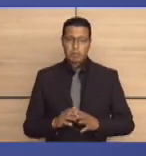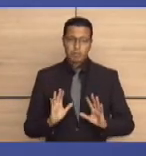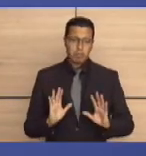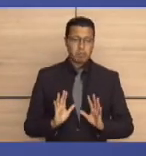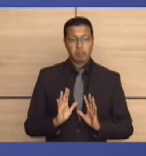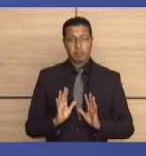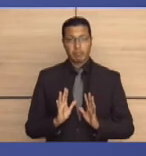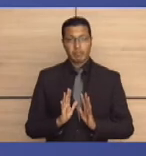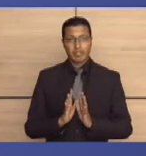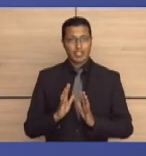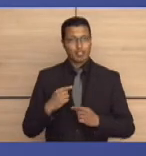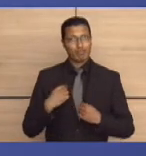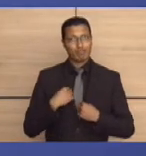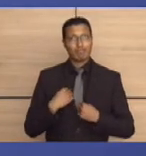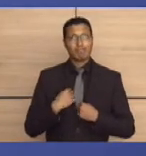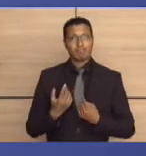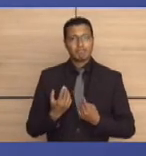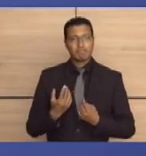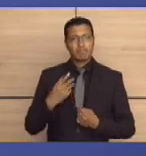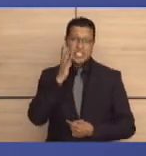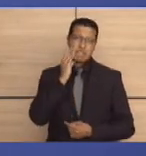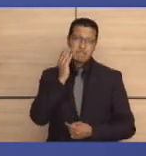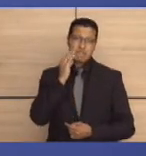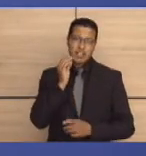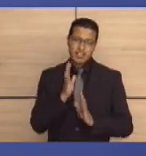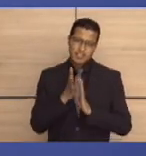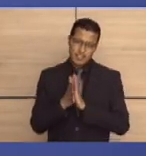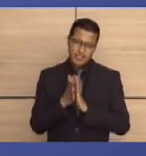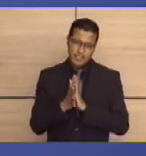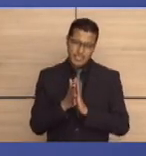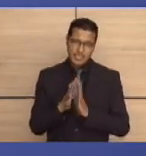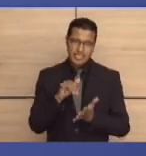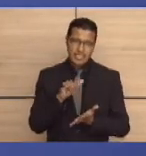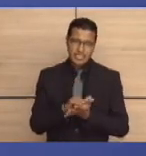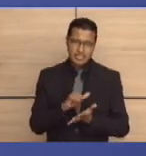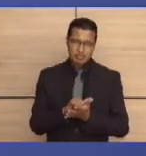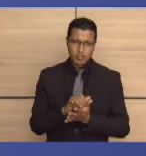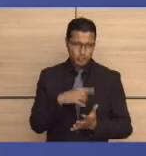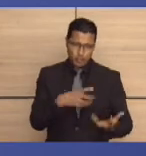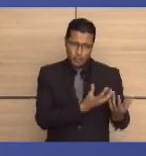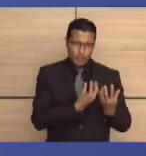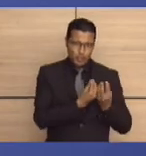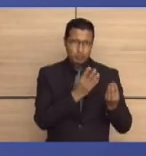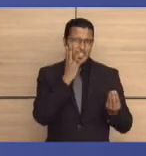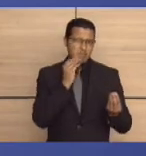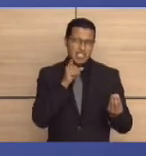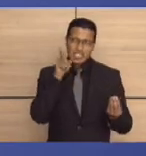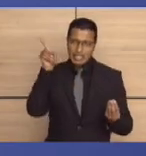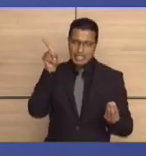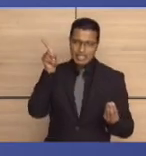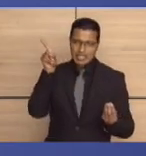básicamente yo tengo una experiencia precisamente, tenemos una experiencia en la Unión